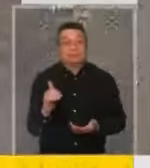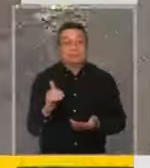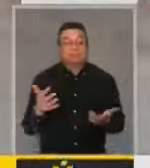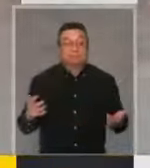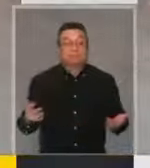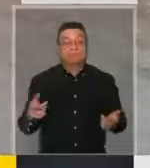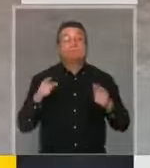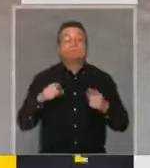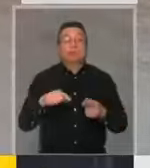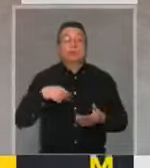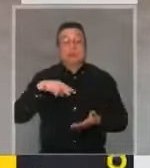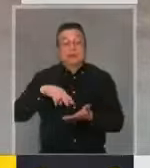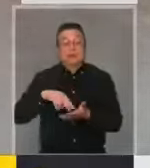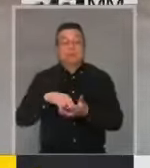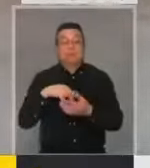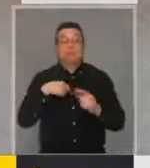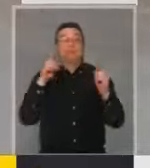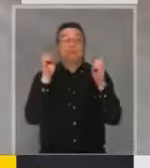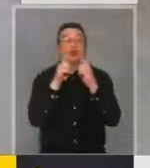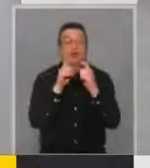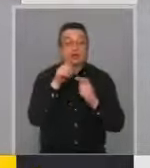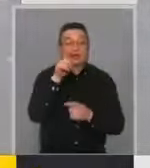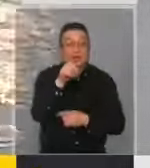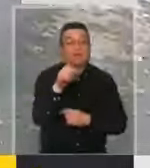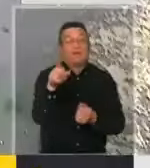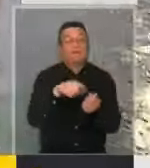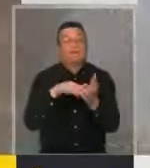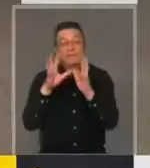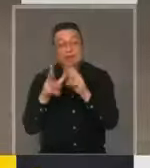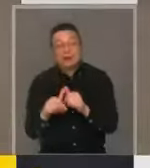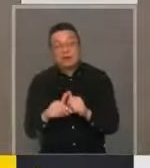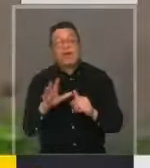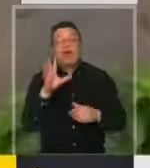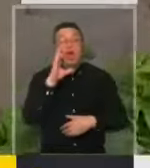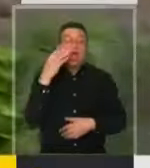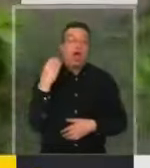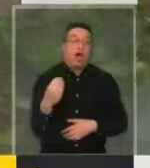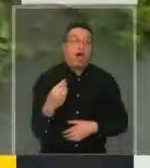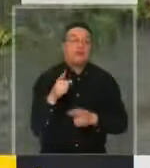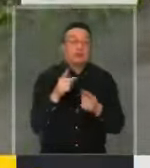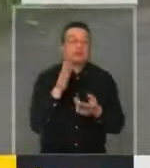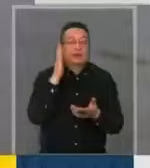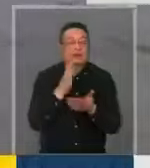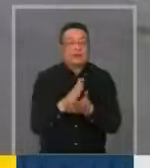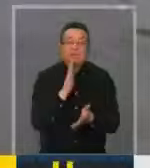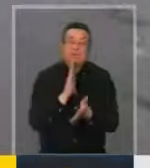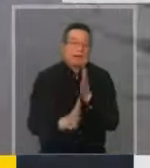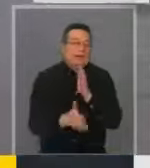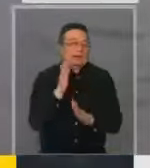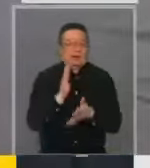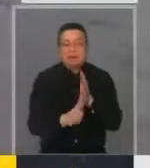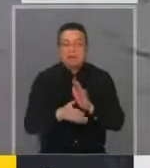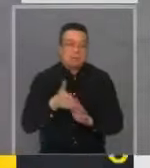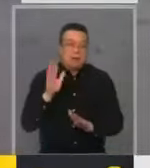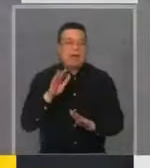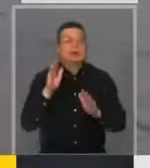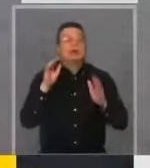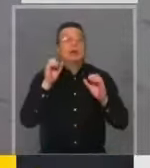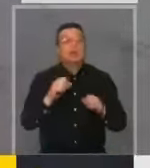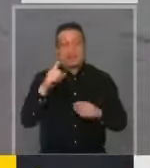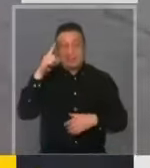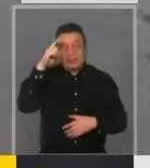Estamos esperando que se contacten con nosotros, con ellos, con los familiares, porque evidentemente que esto tiene que ser ya lo más rápido posible. Es complicado poder sacarla